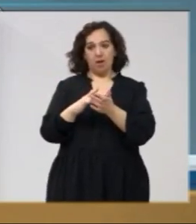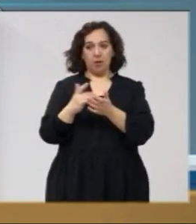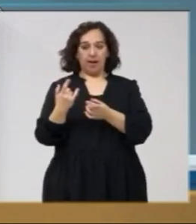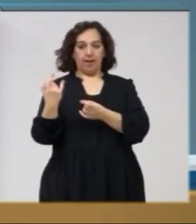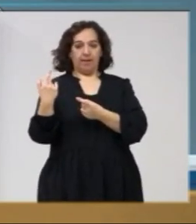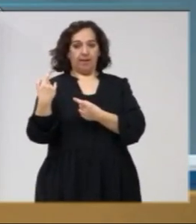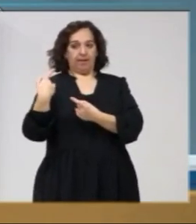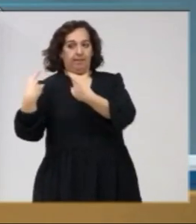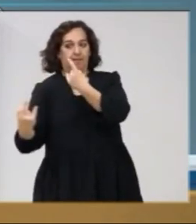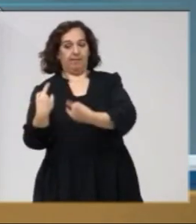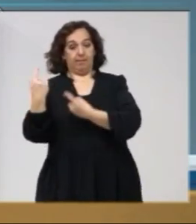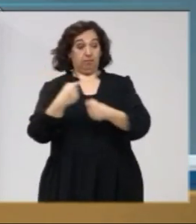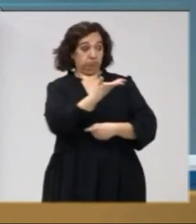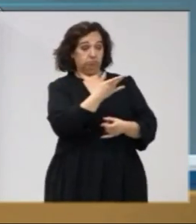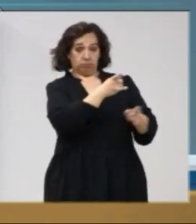no?